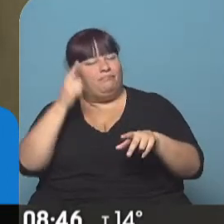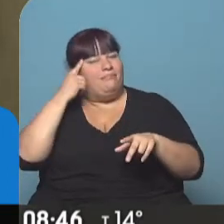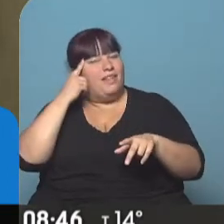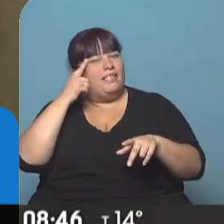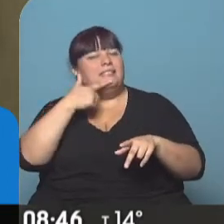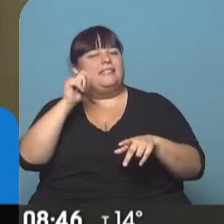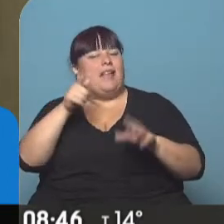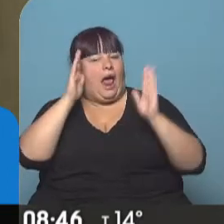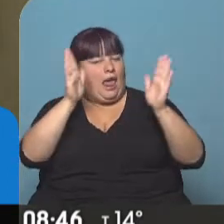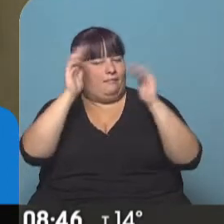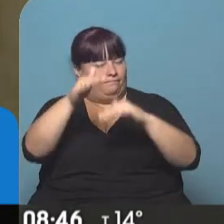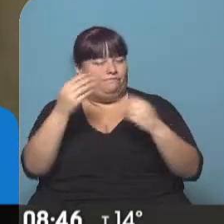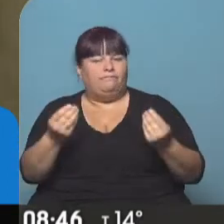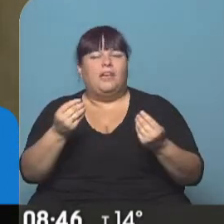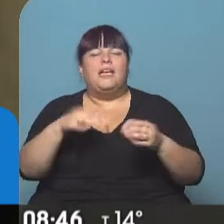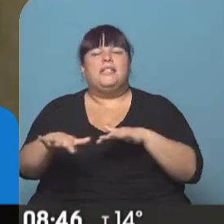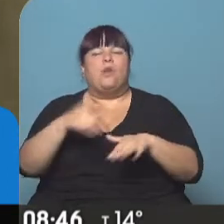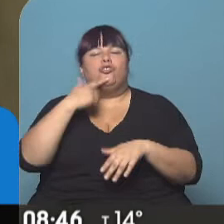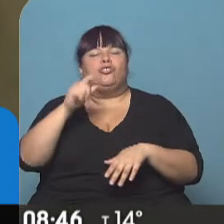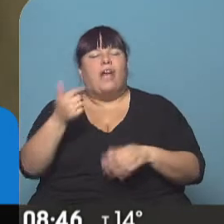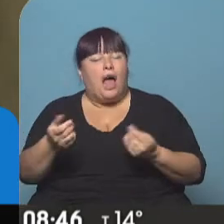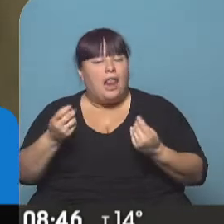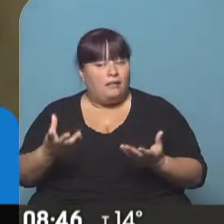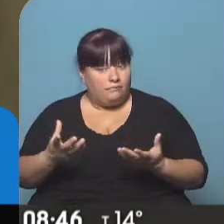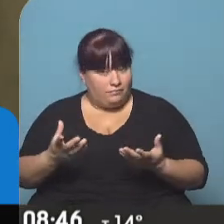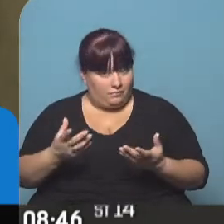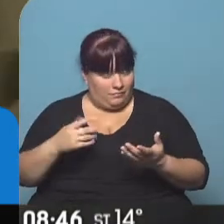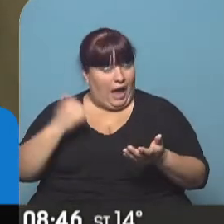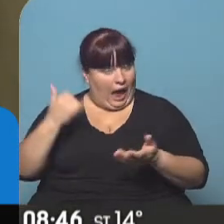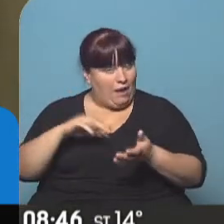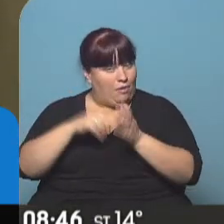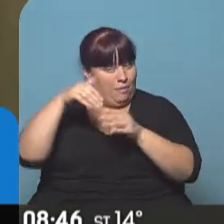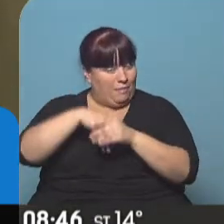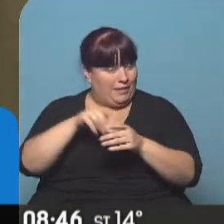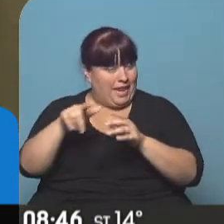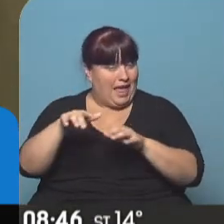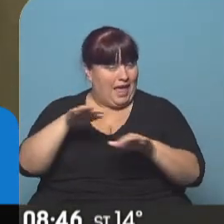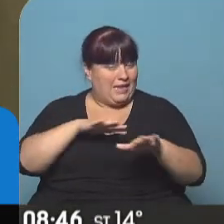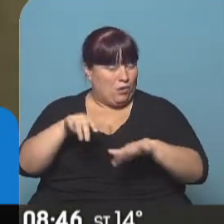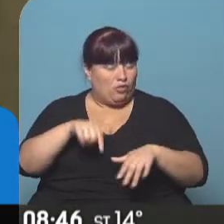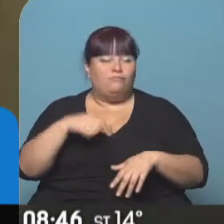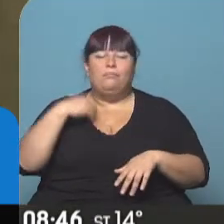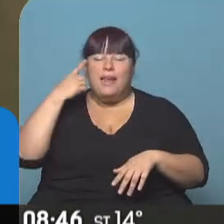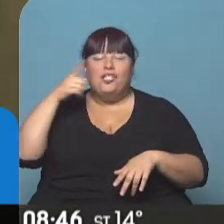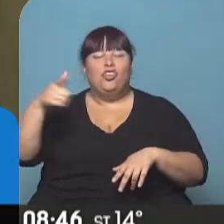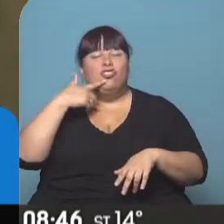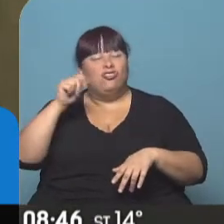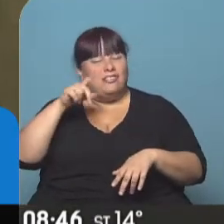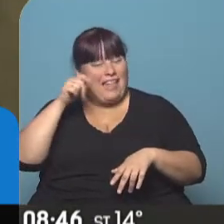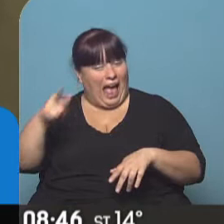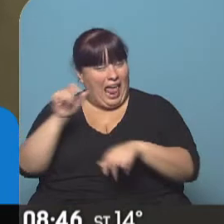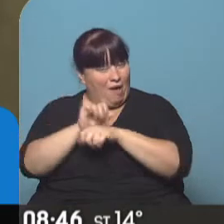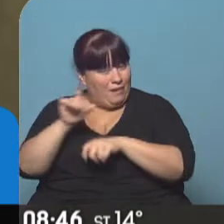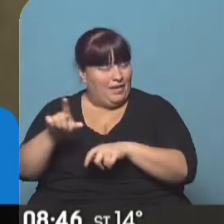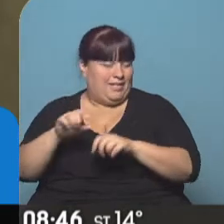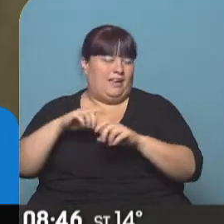imagen de milagro salá la situación de milagro salá repercutió en esta elección yo creo que la situación de milagro salá